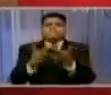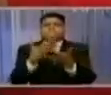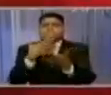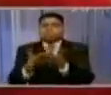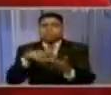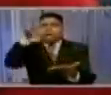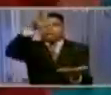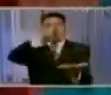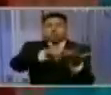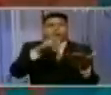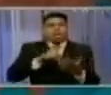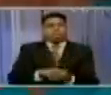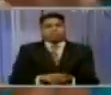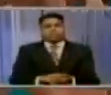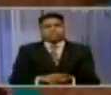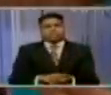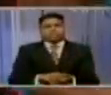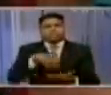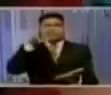Aprobado.